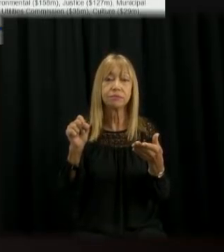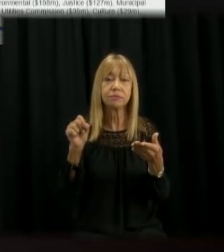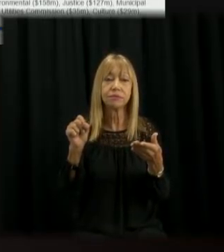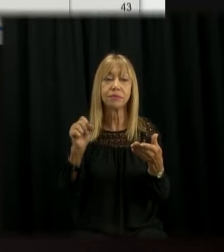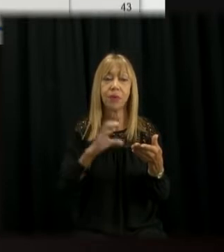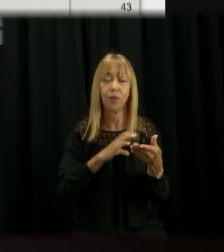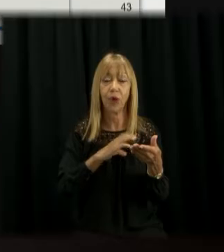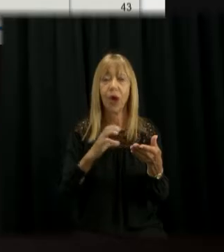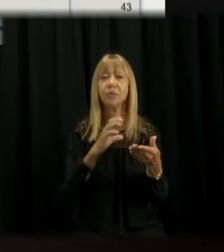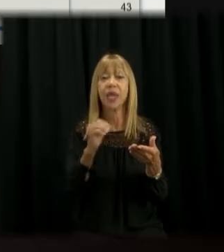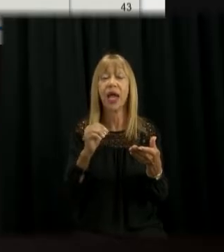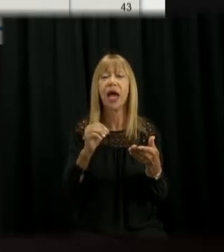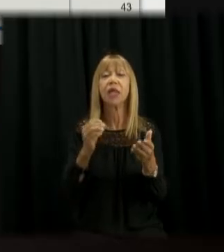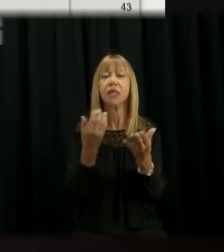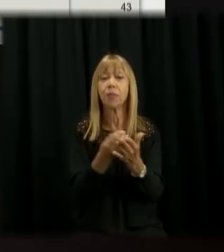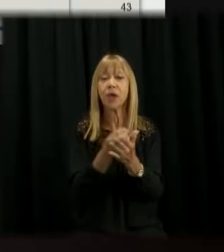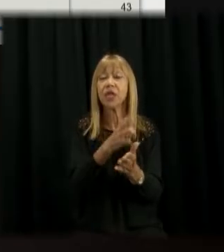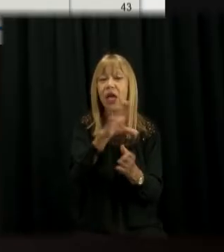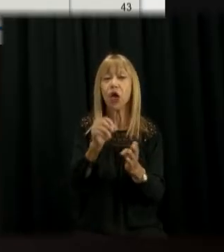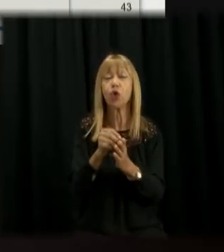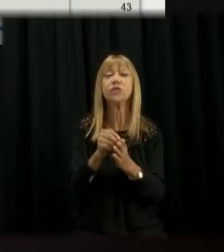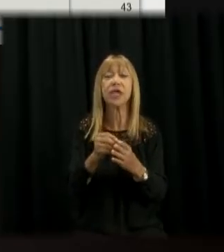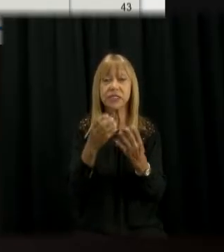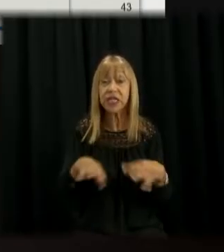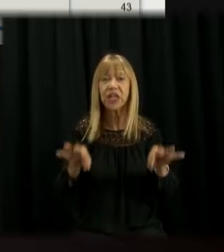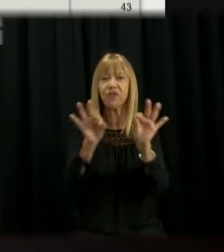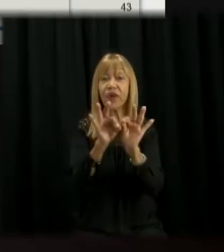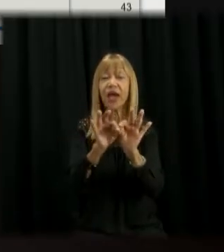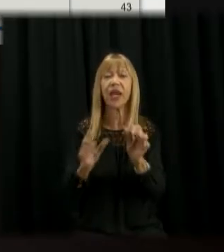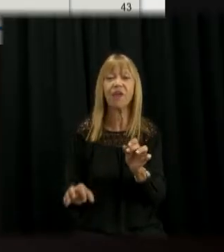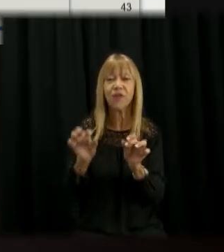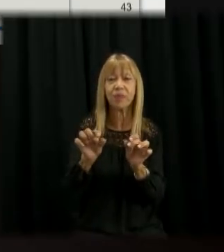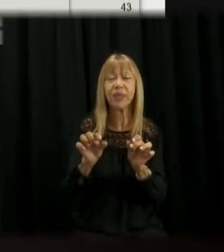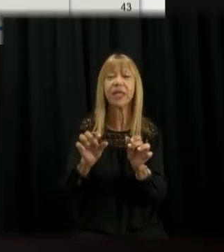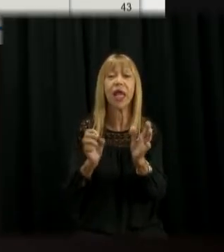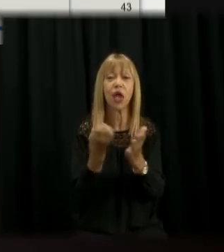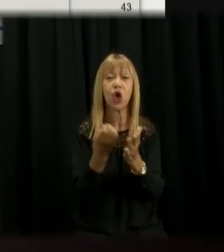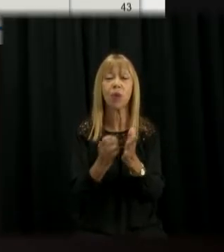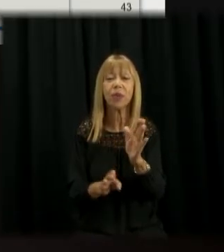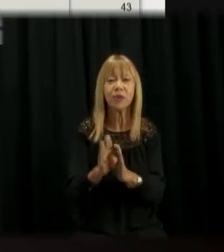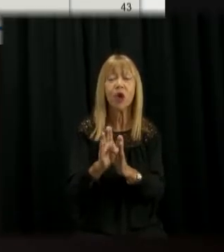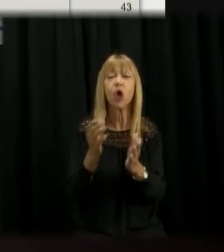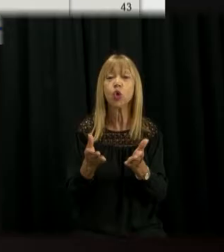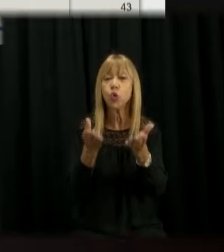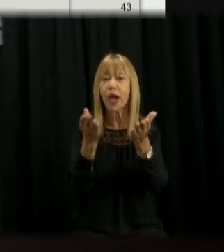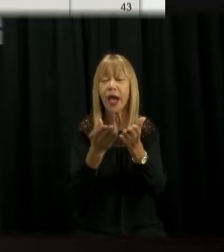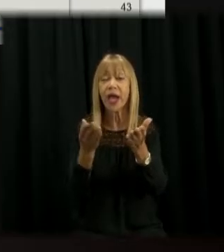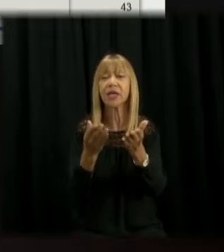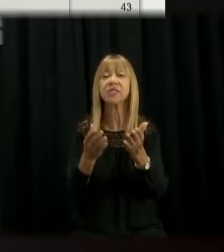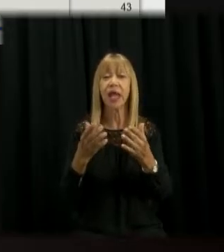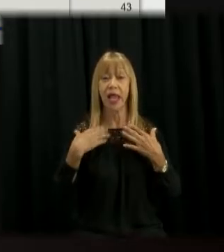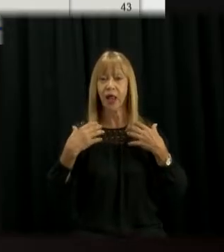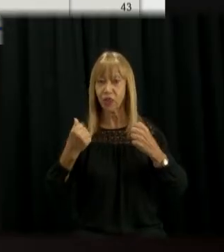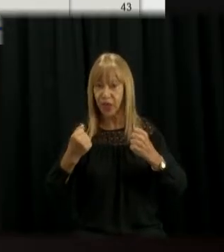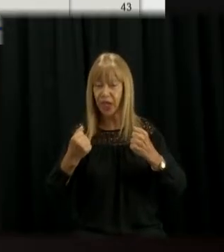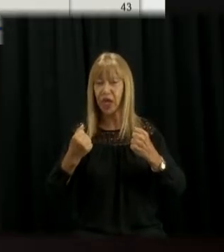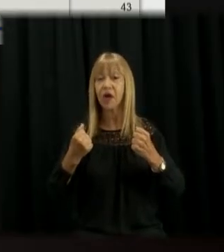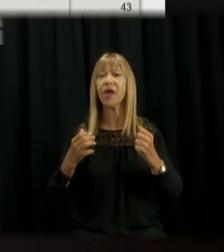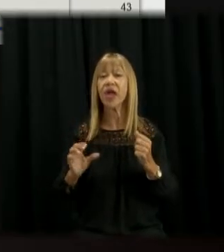ley. El presupuesto incluye diferentes inversiones significativas para mejorar el